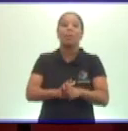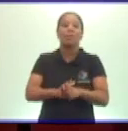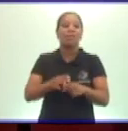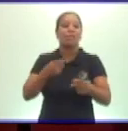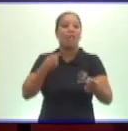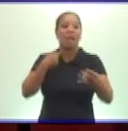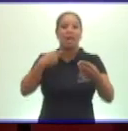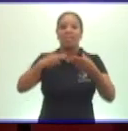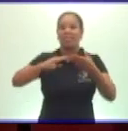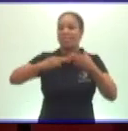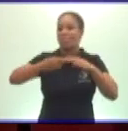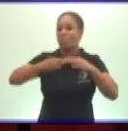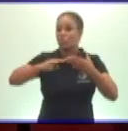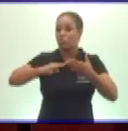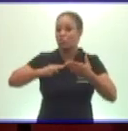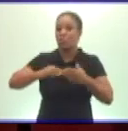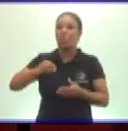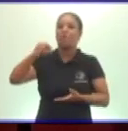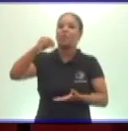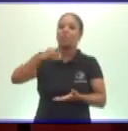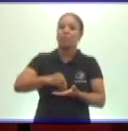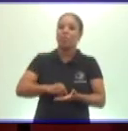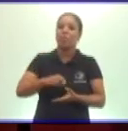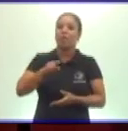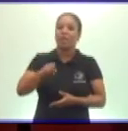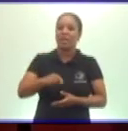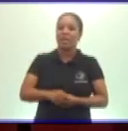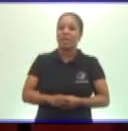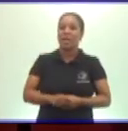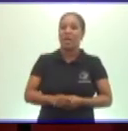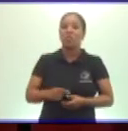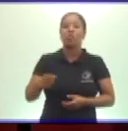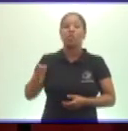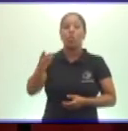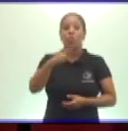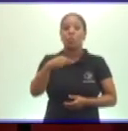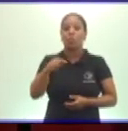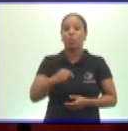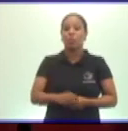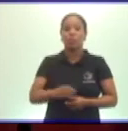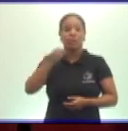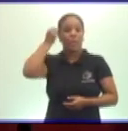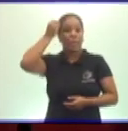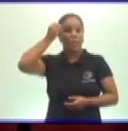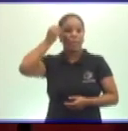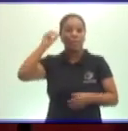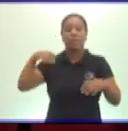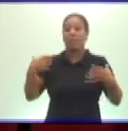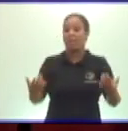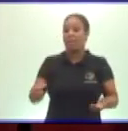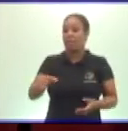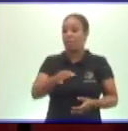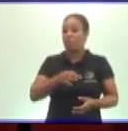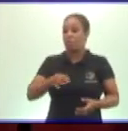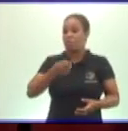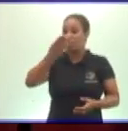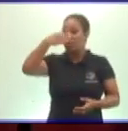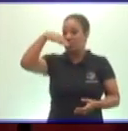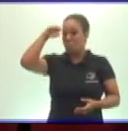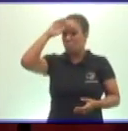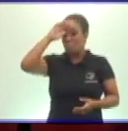discusión que se establece en ella sobre lo que ustedes consideran que es la sociedad cubana,